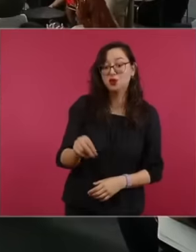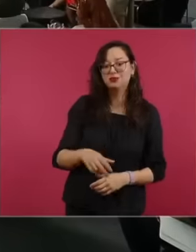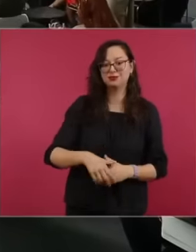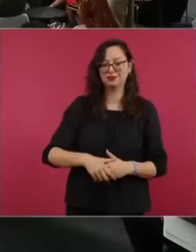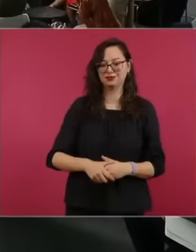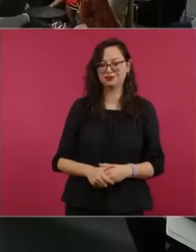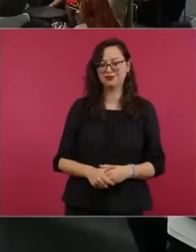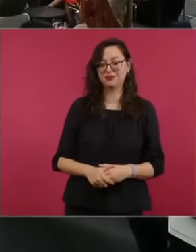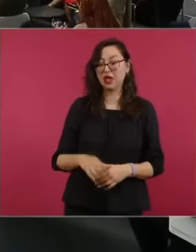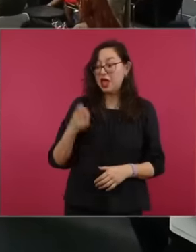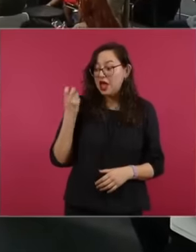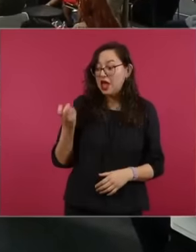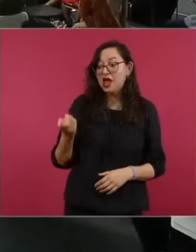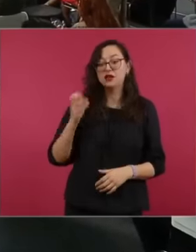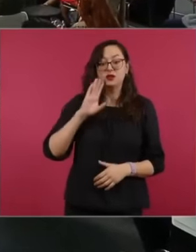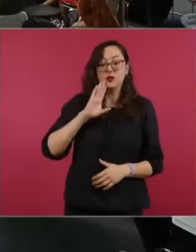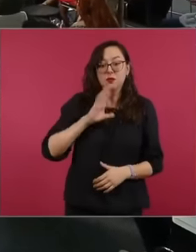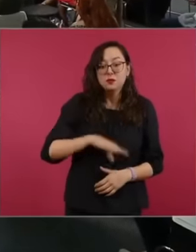no,